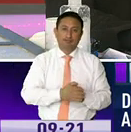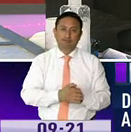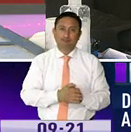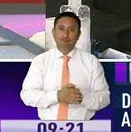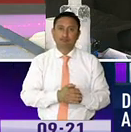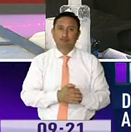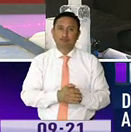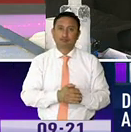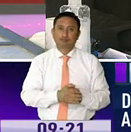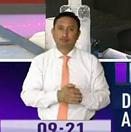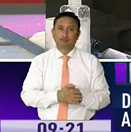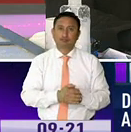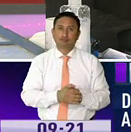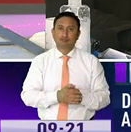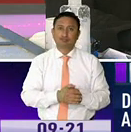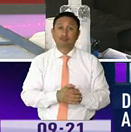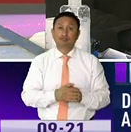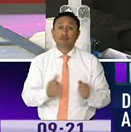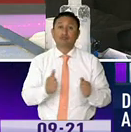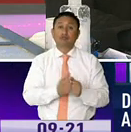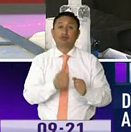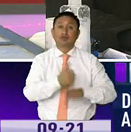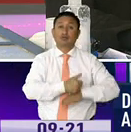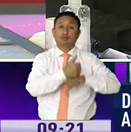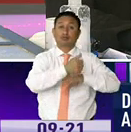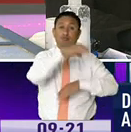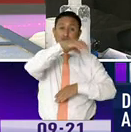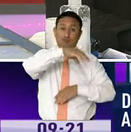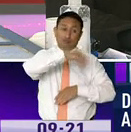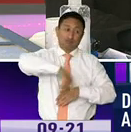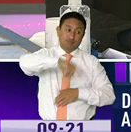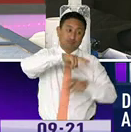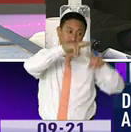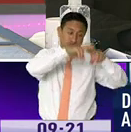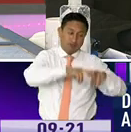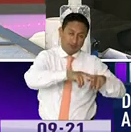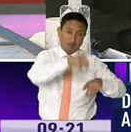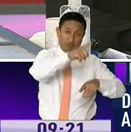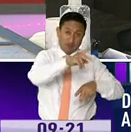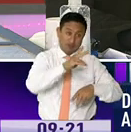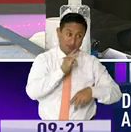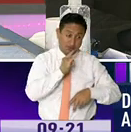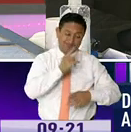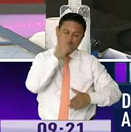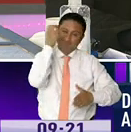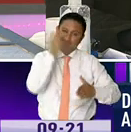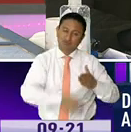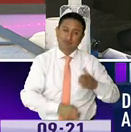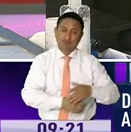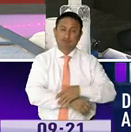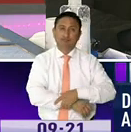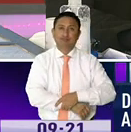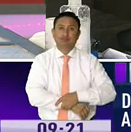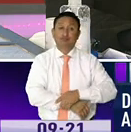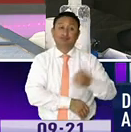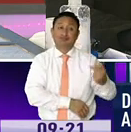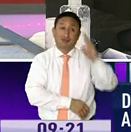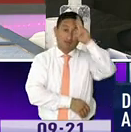también en una operación conjunta con la Intendencia a revisar y a sancionar a los malos vecinos que están